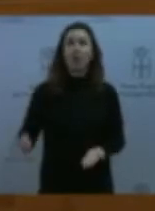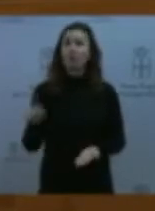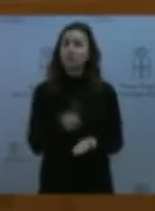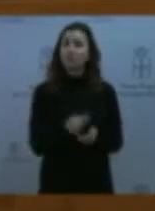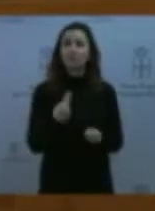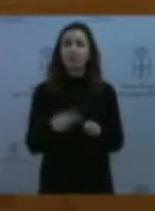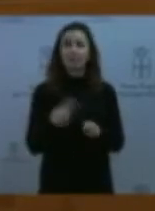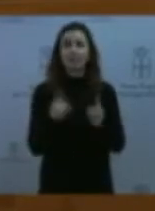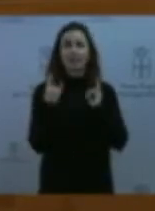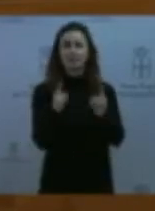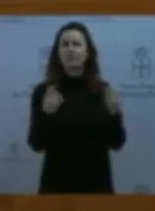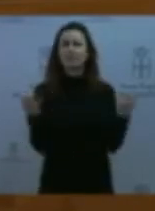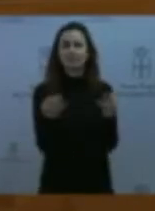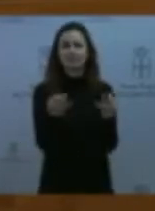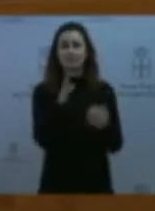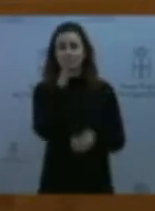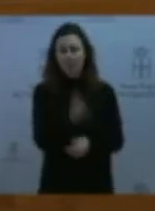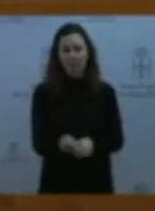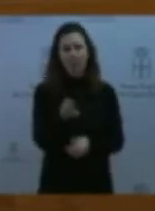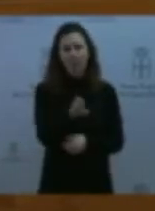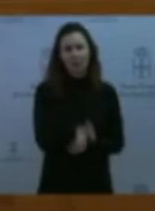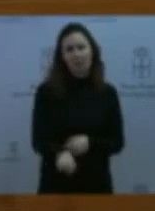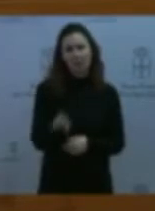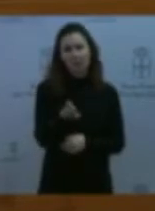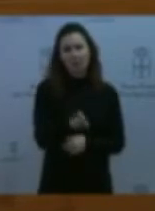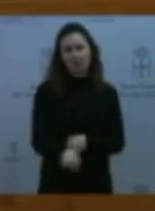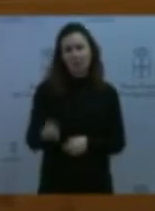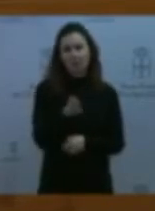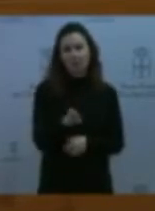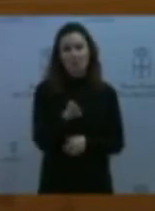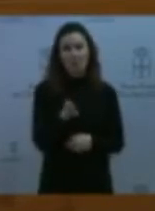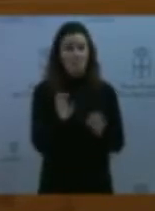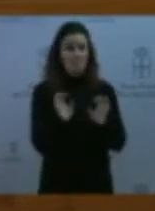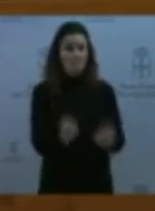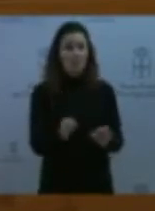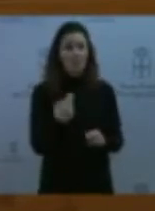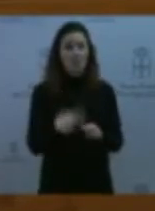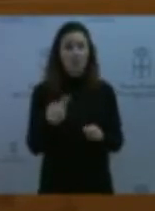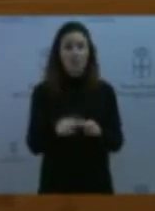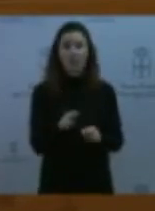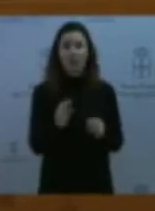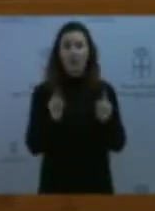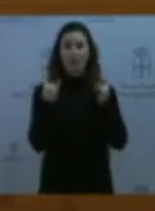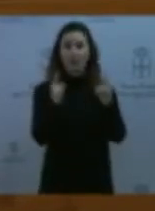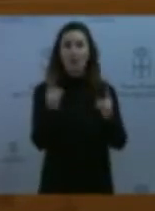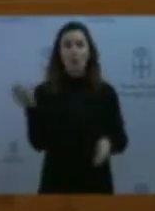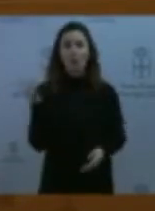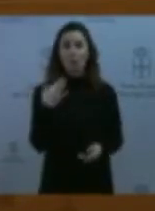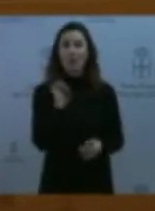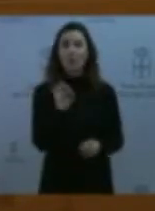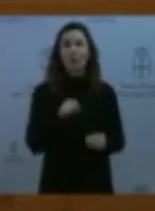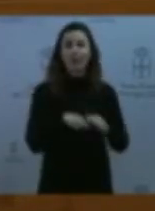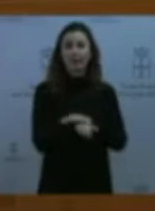demasiadas veces eso de que no hay política forestal o de que no hay gestión forestal. Y se dice así, sin